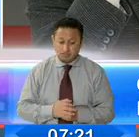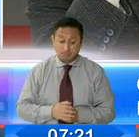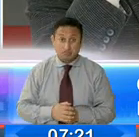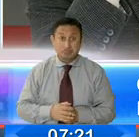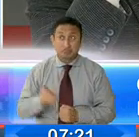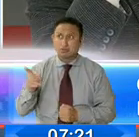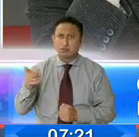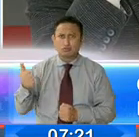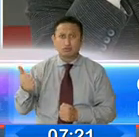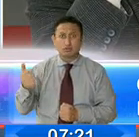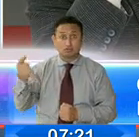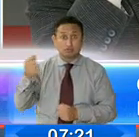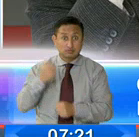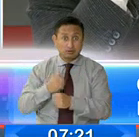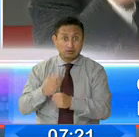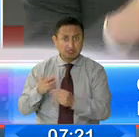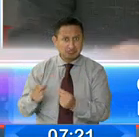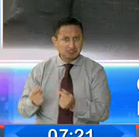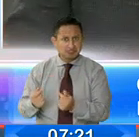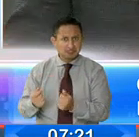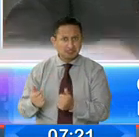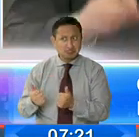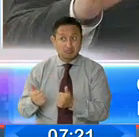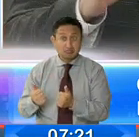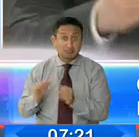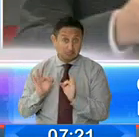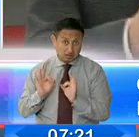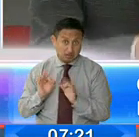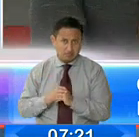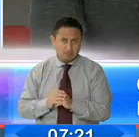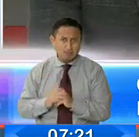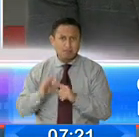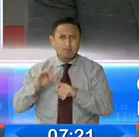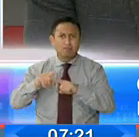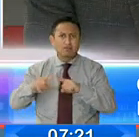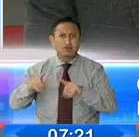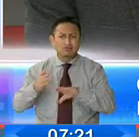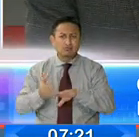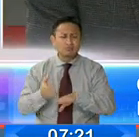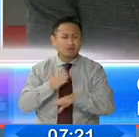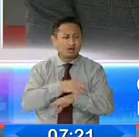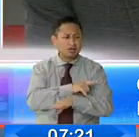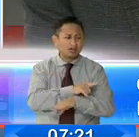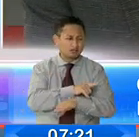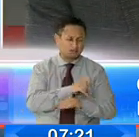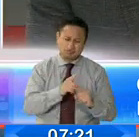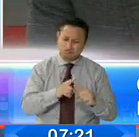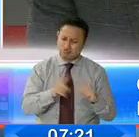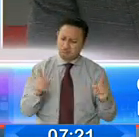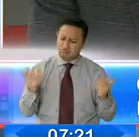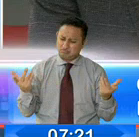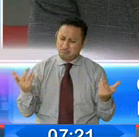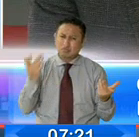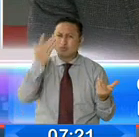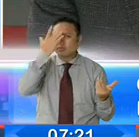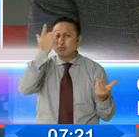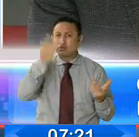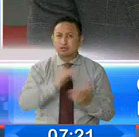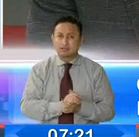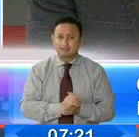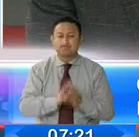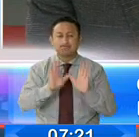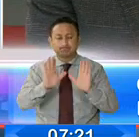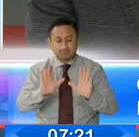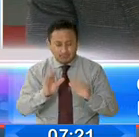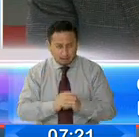que el Tribunal Contencioso Electoral trabaje con esa agilidad, pero ¿por qué antes no lo hicieron? Ingeniero, pero en medio de esto, a ver, seamos reales,